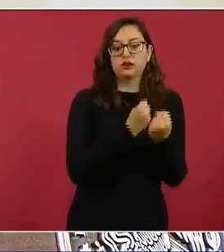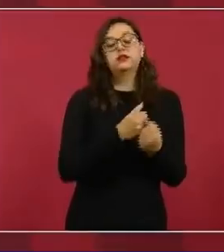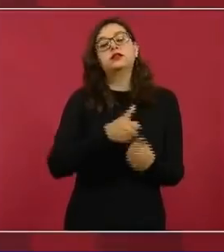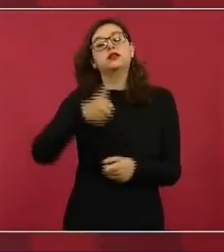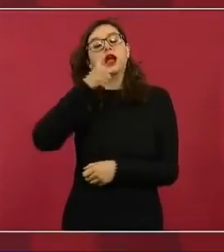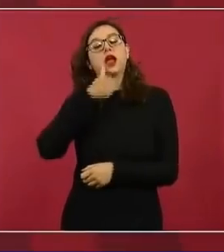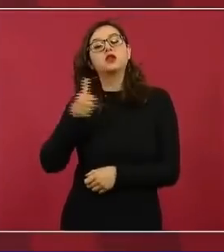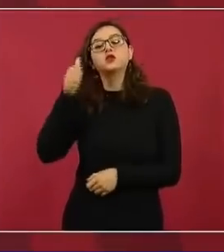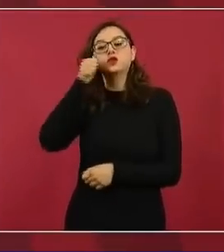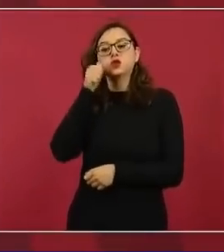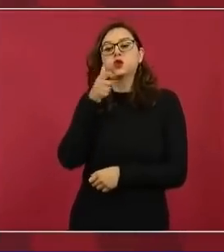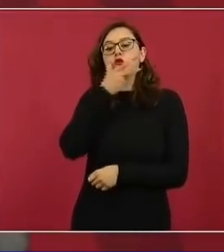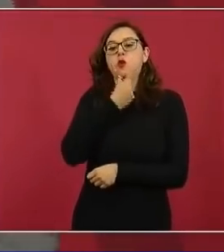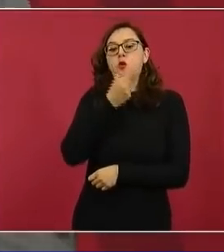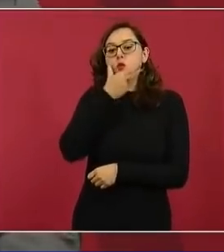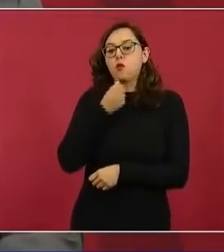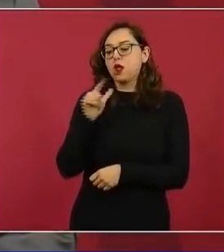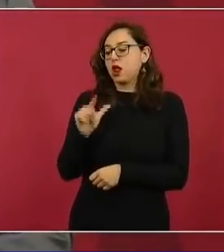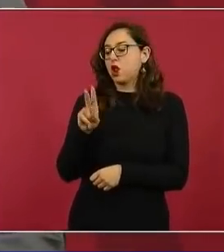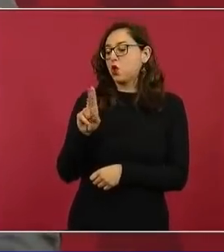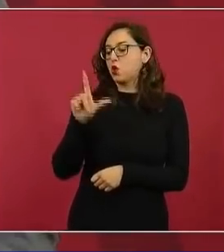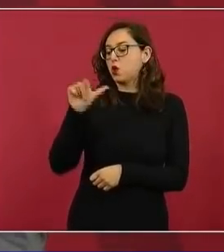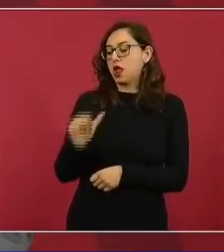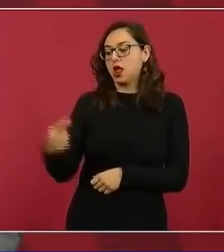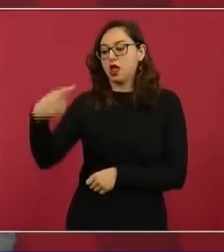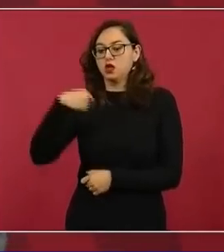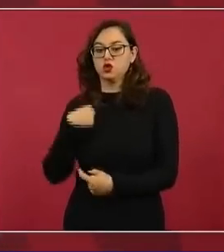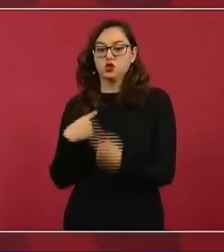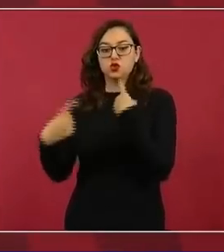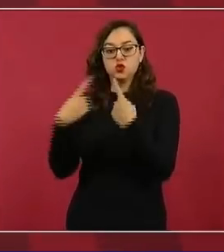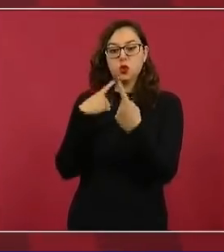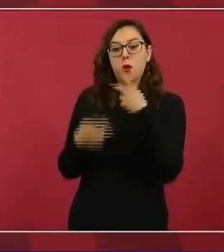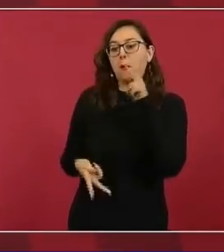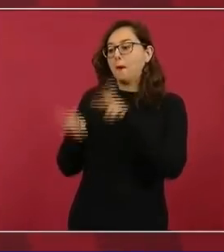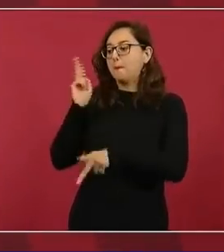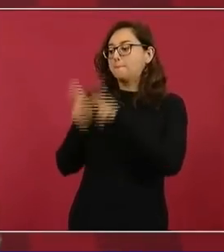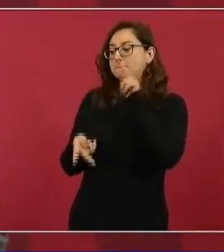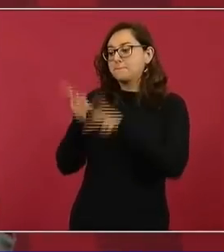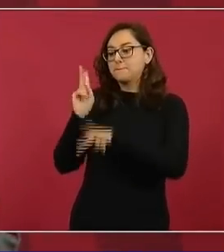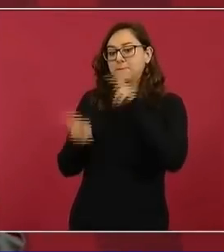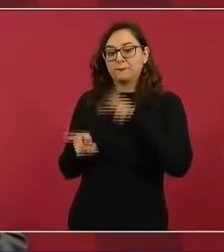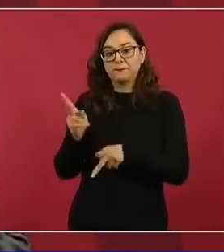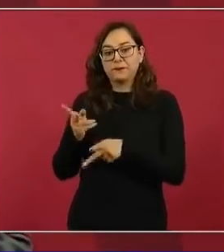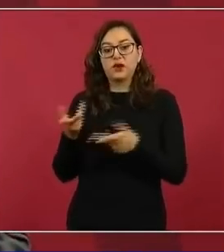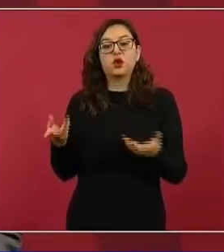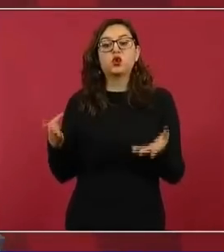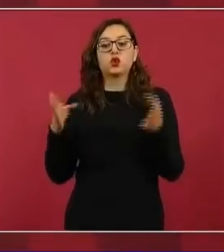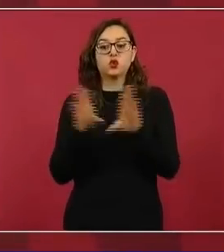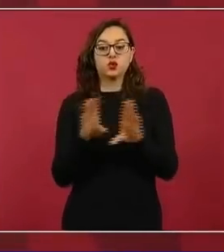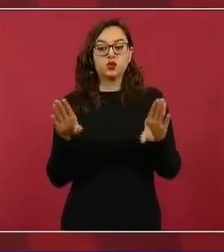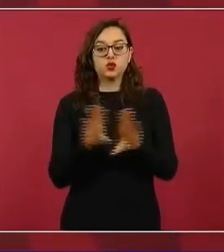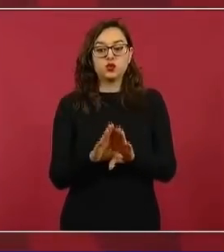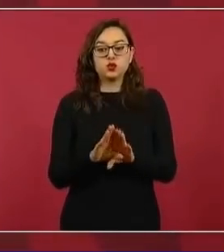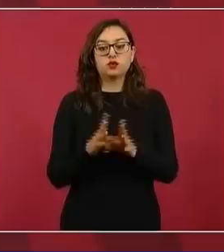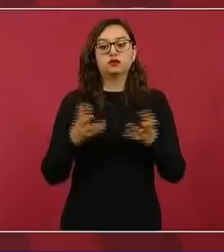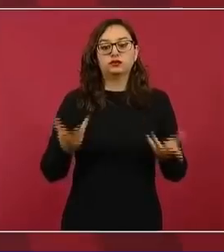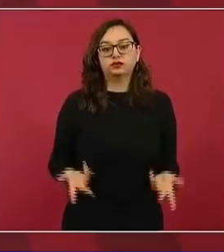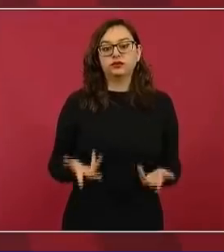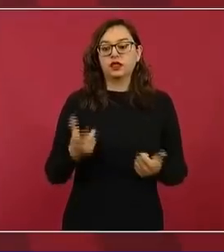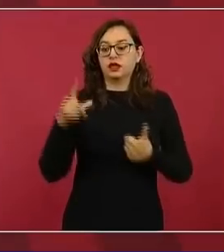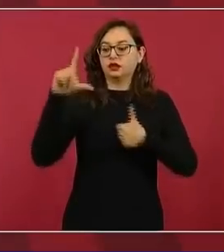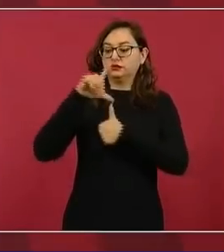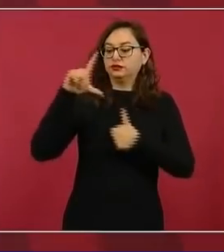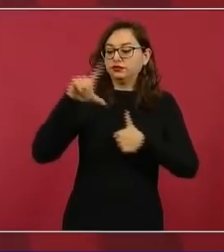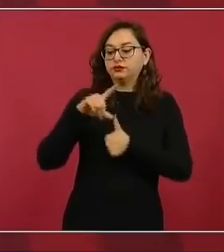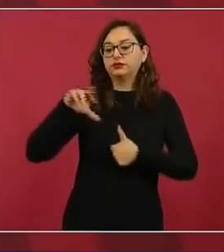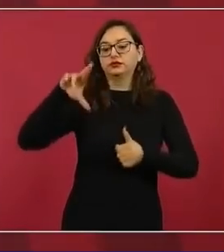pensar no solo en el sueño bolivariano de la integración de América